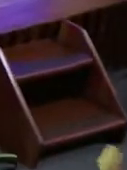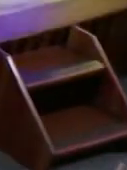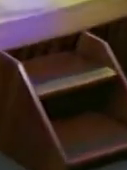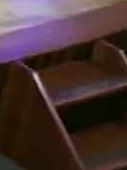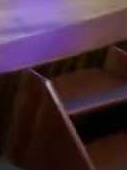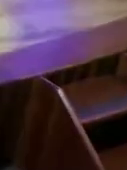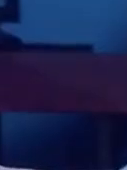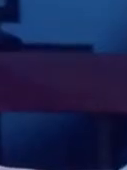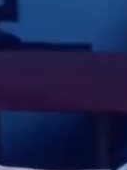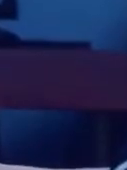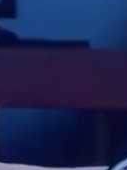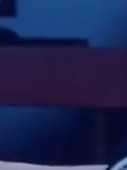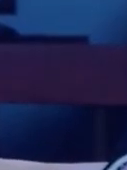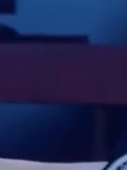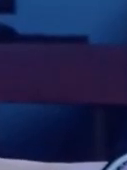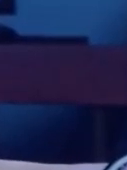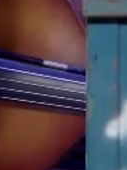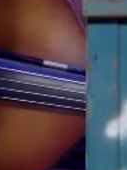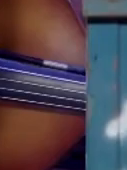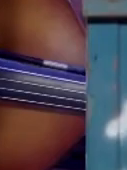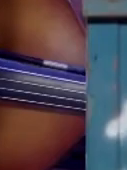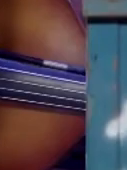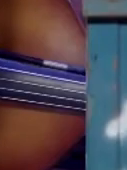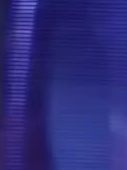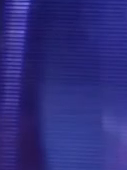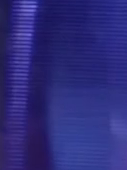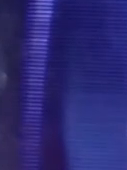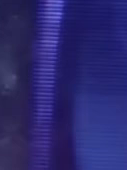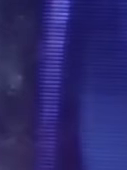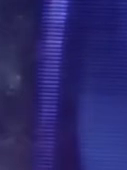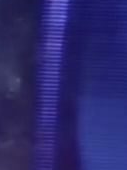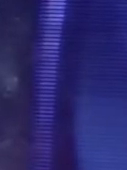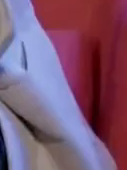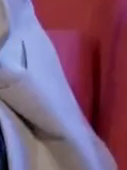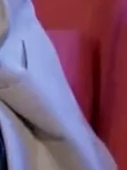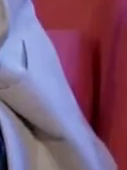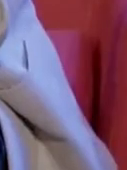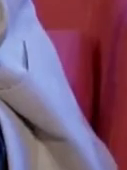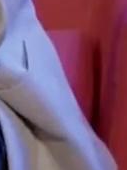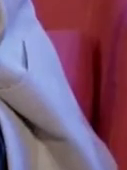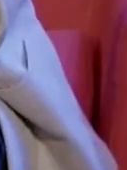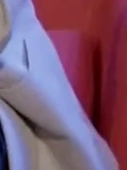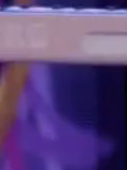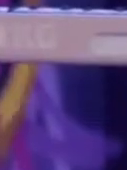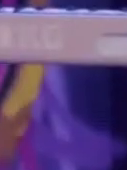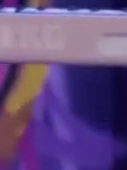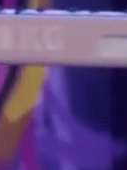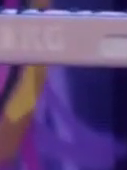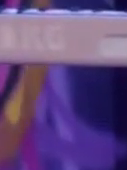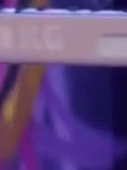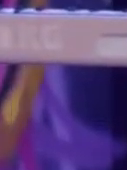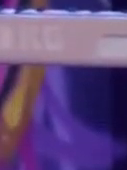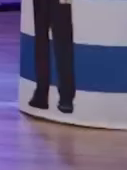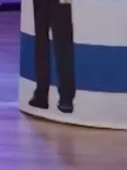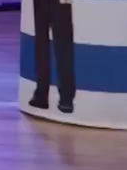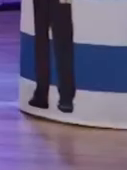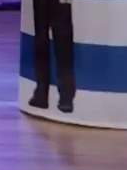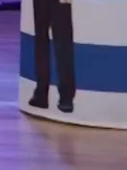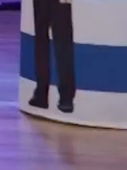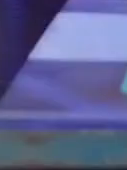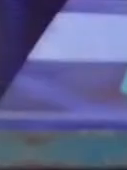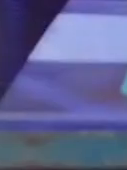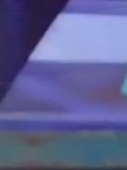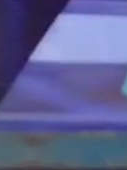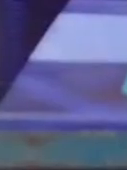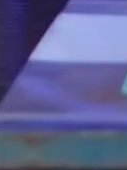Diego González nos abre las puertas de una aldea en la que conviven el humor, la actualidad, las entrevistas no convencionales y la música. Con